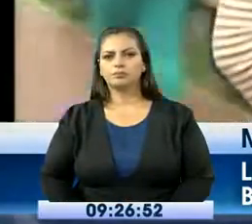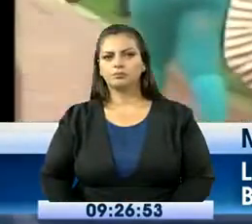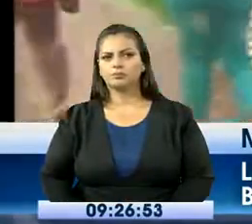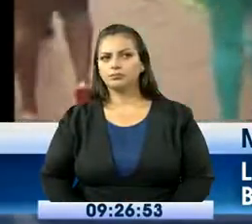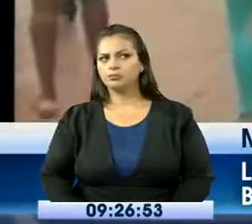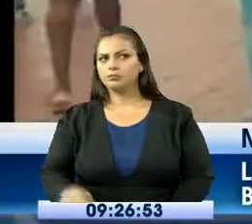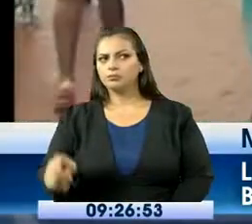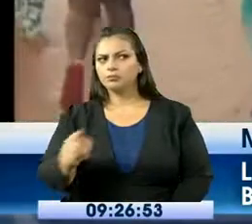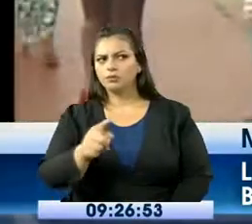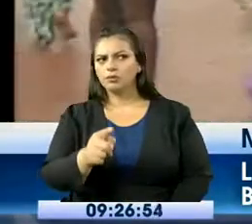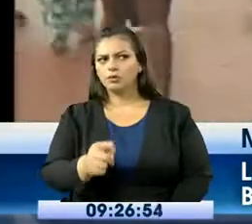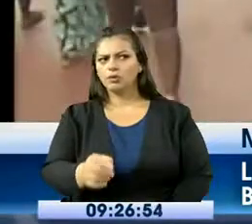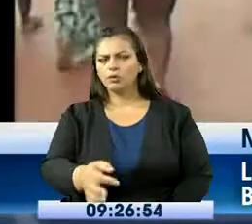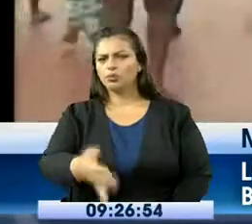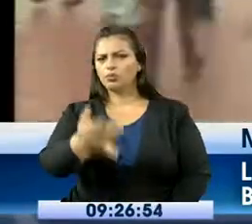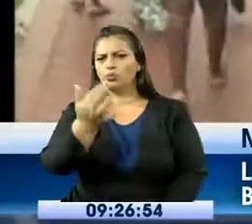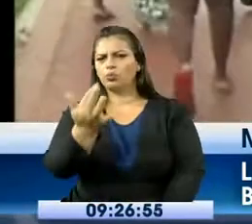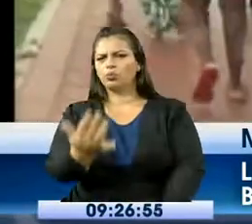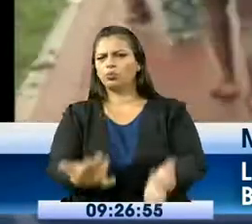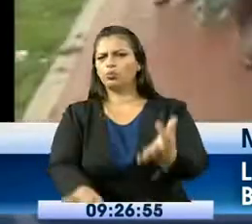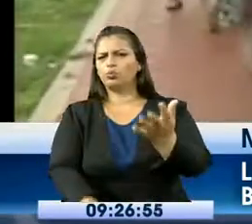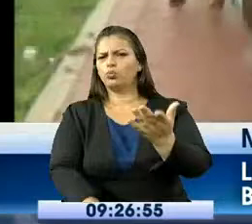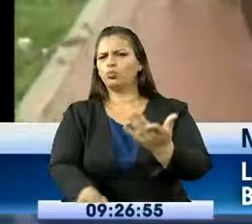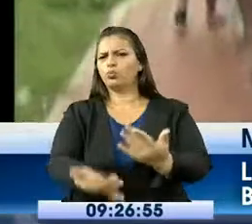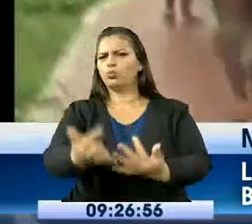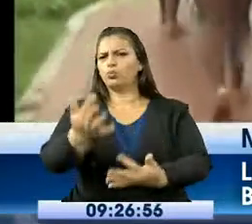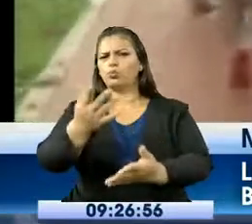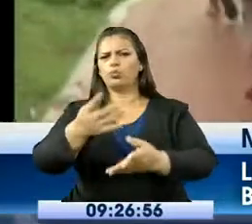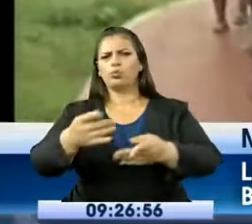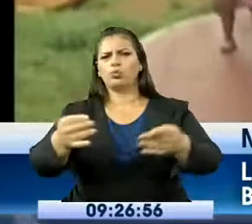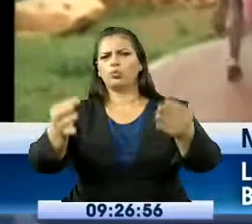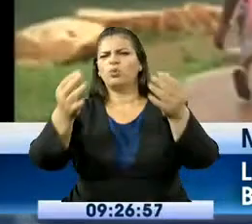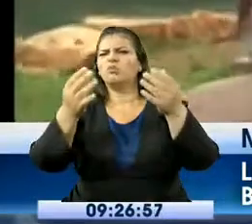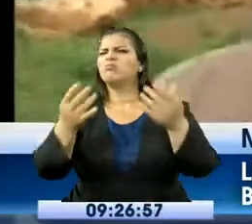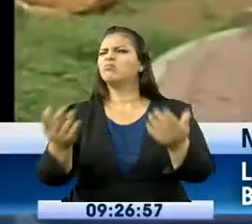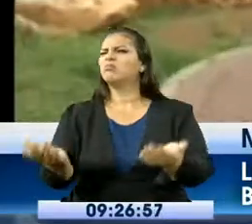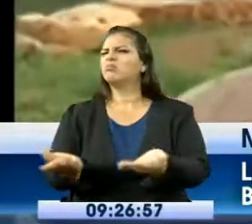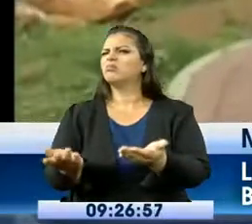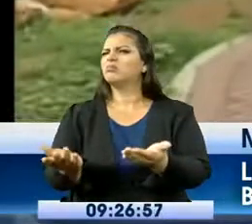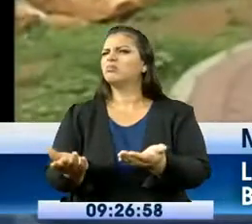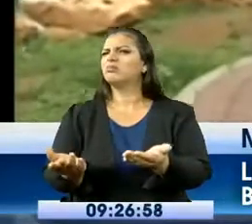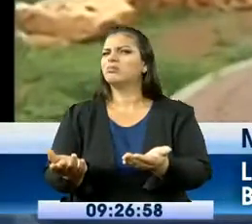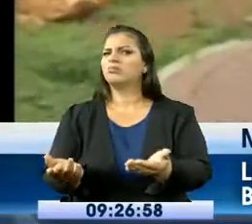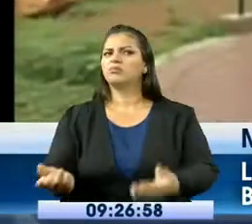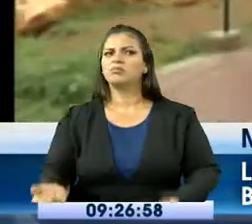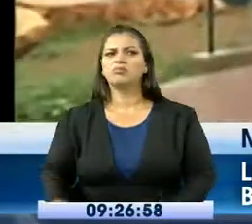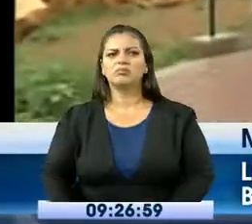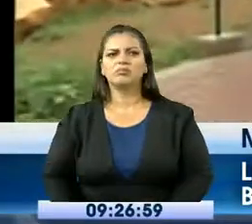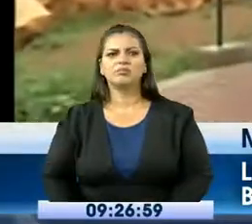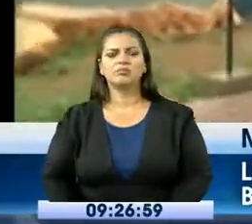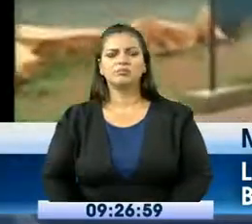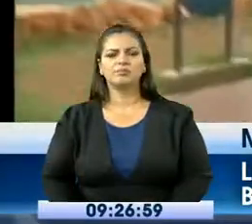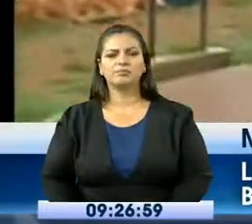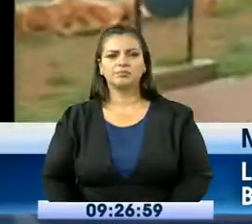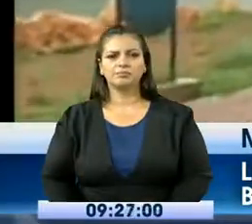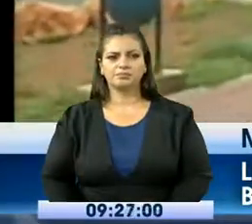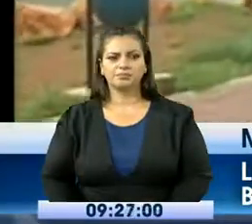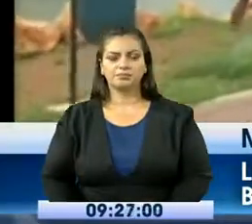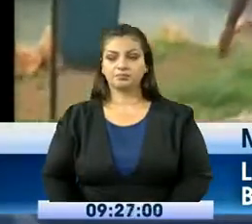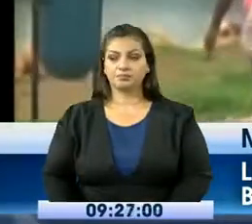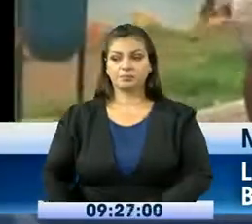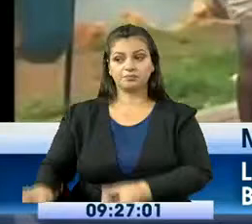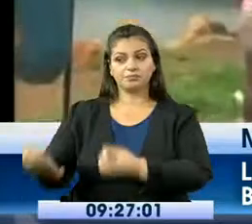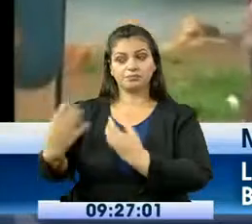humo a orillas del estero. Por acá se está generando una hoguera. De acuerdo a lo que nos manifiestan